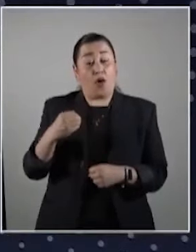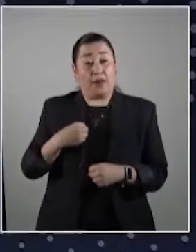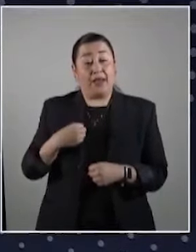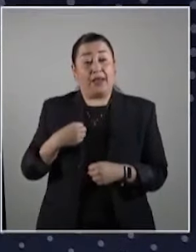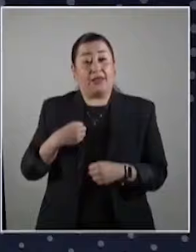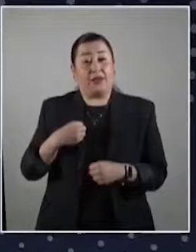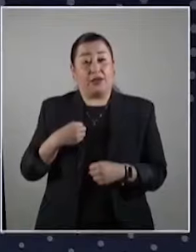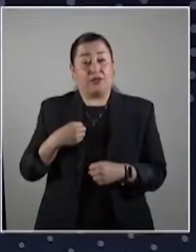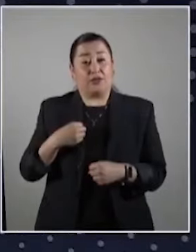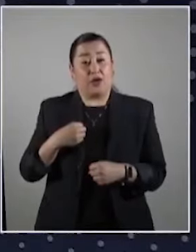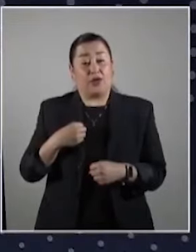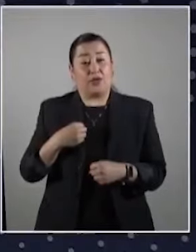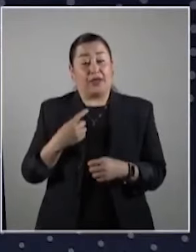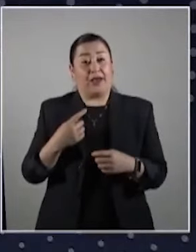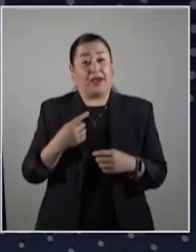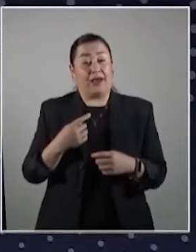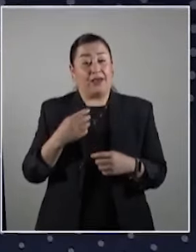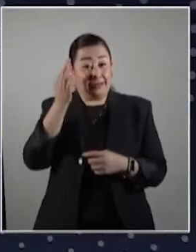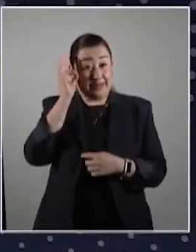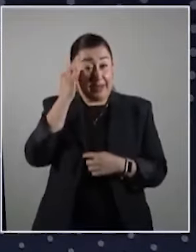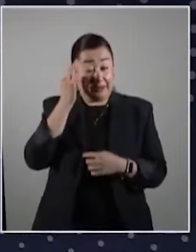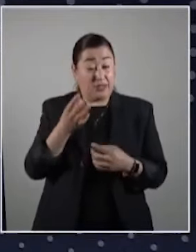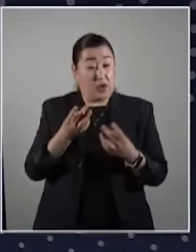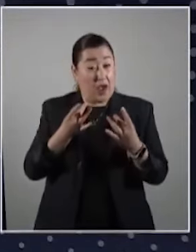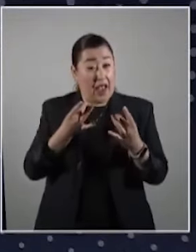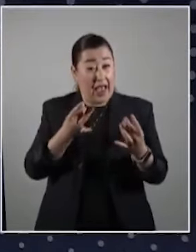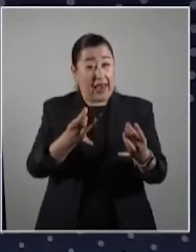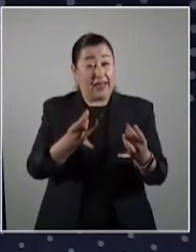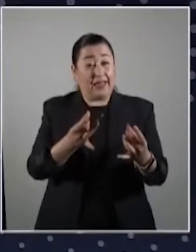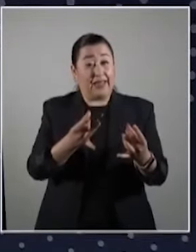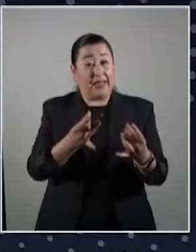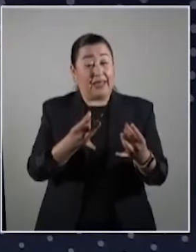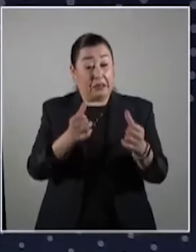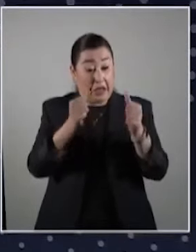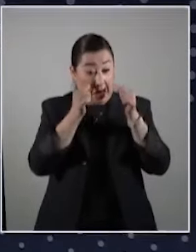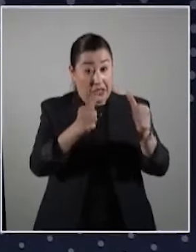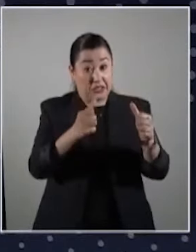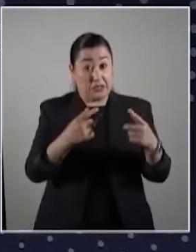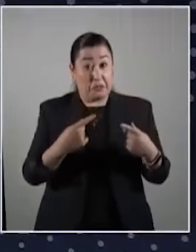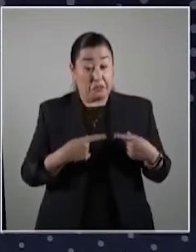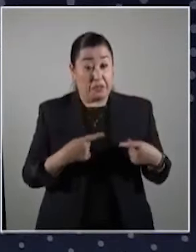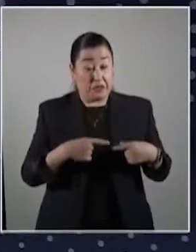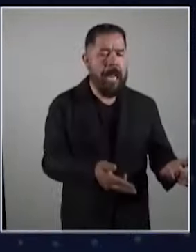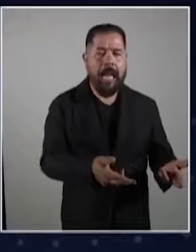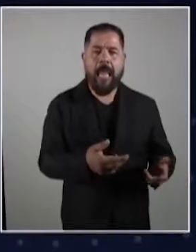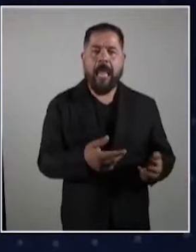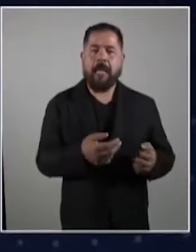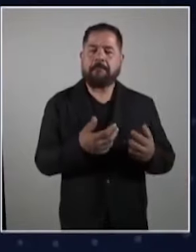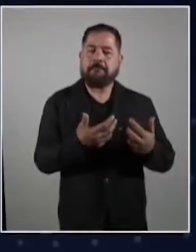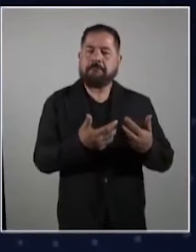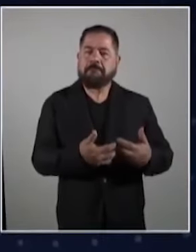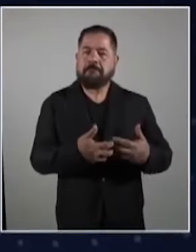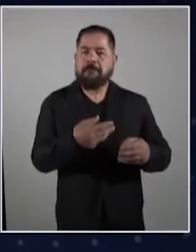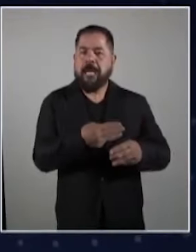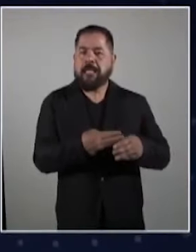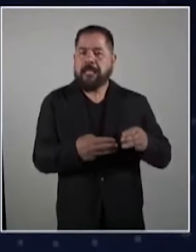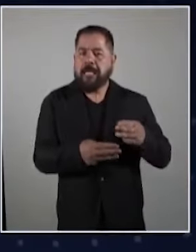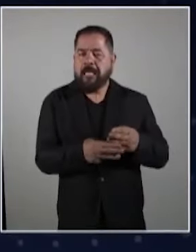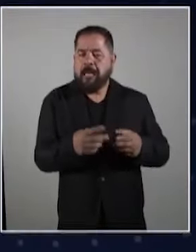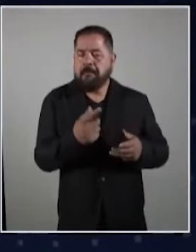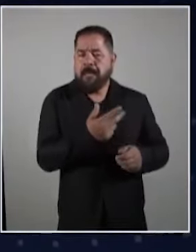alcalde brindar un servicio de calidad calidez a la ciudadanía creo que el organismo